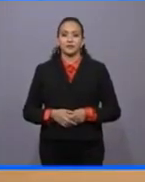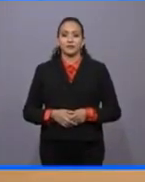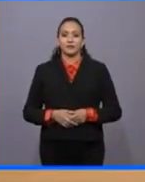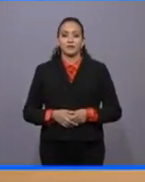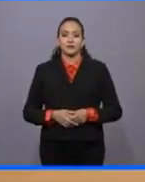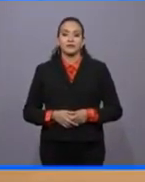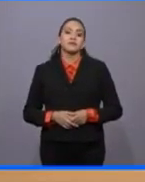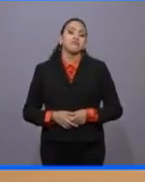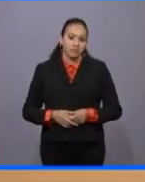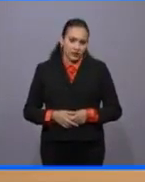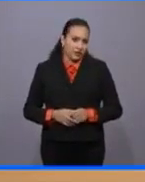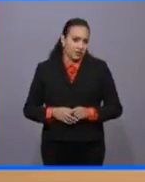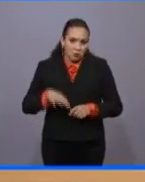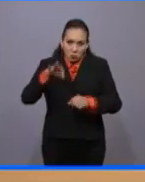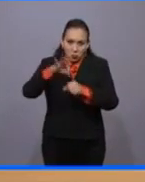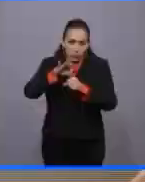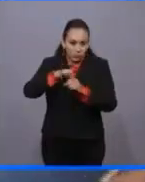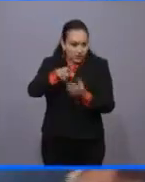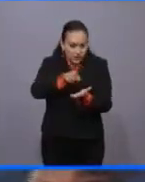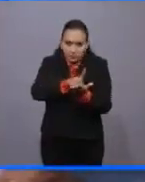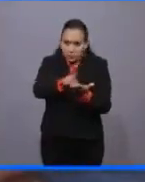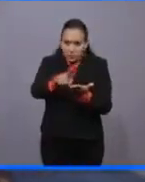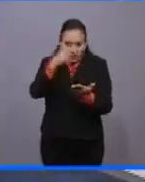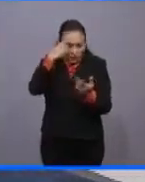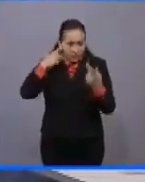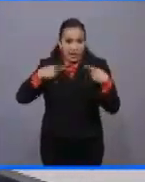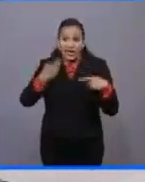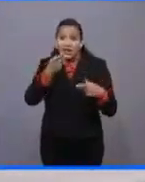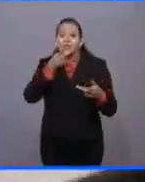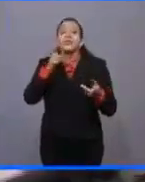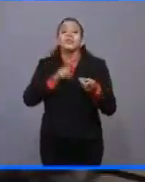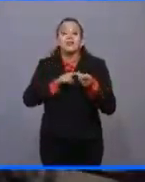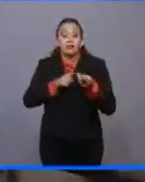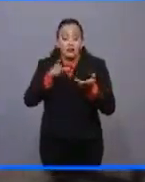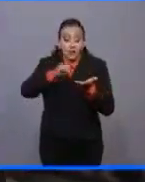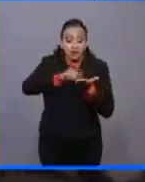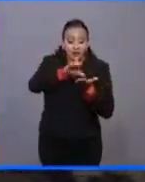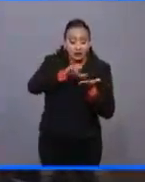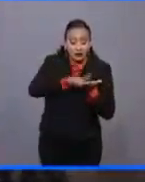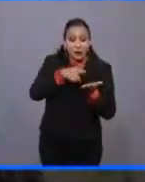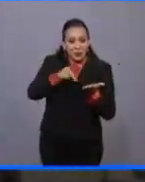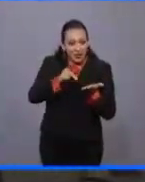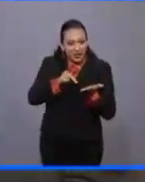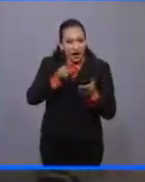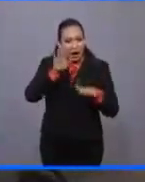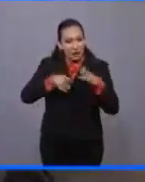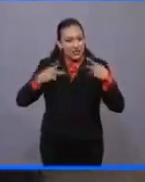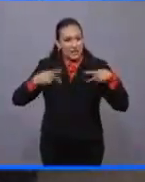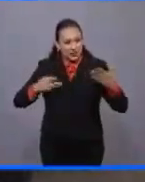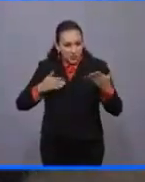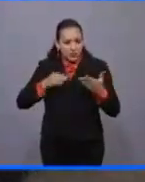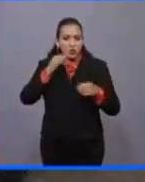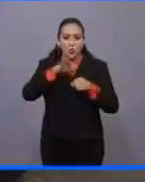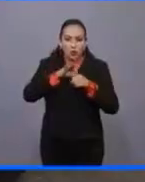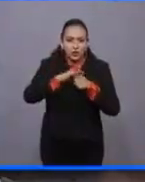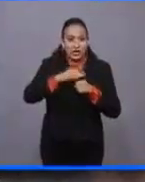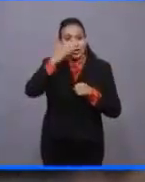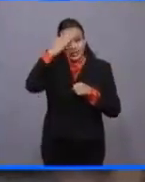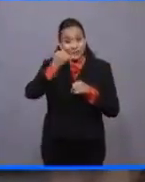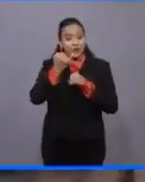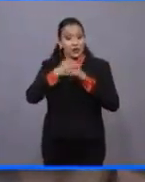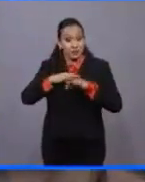Y aunque votar es un derecho fundamental consagrado en la Constitución, ejercerlo de manera informada y responsable